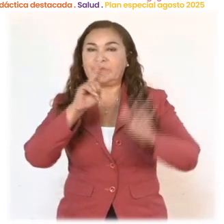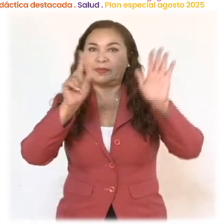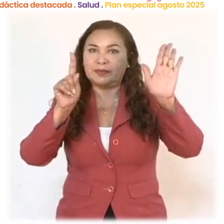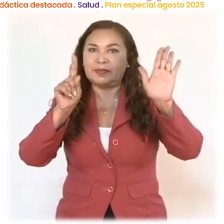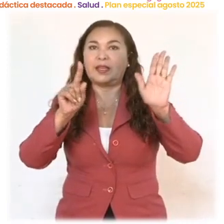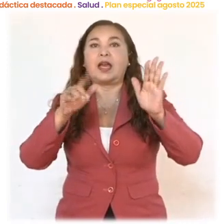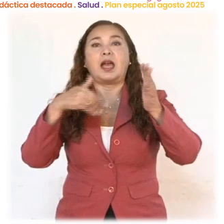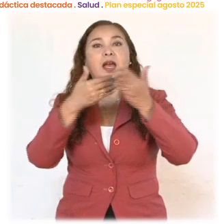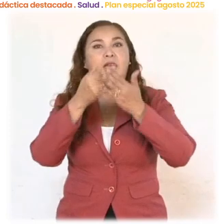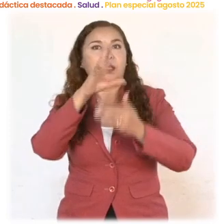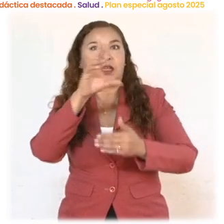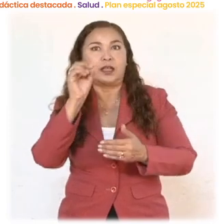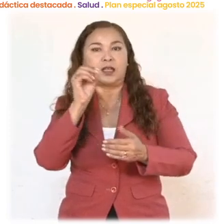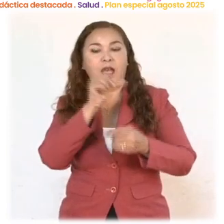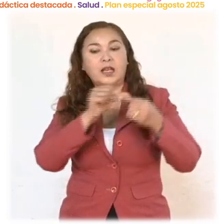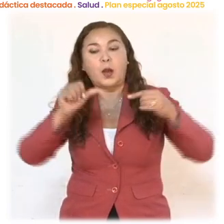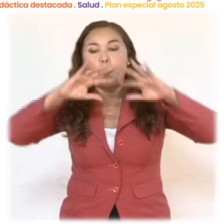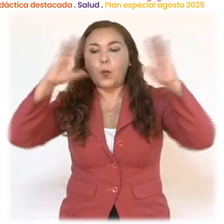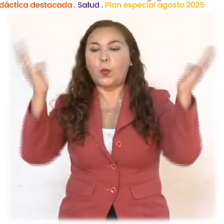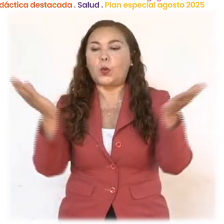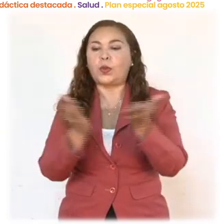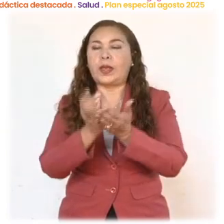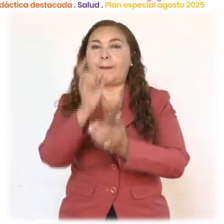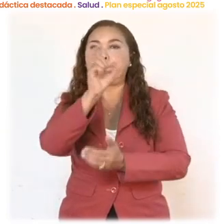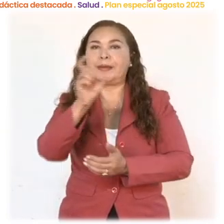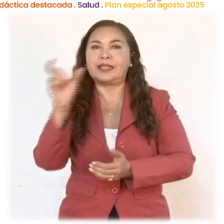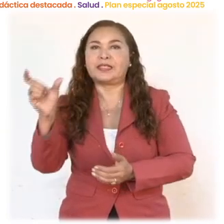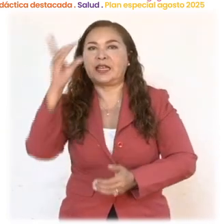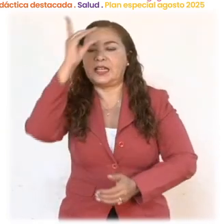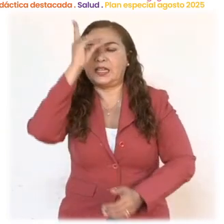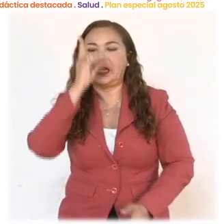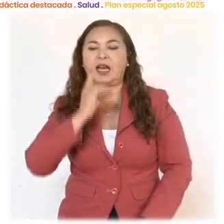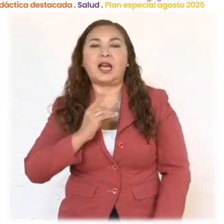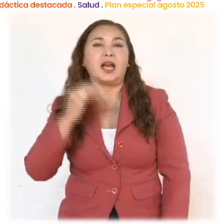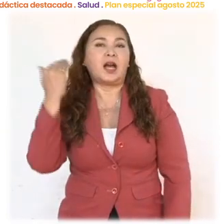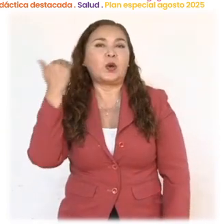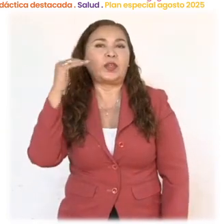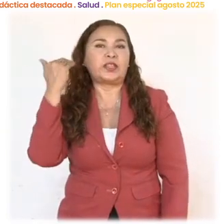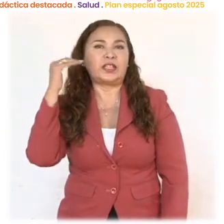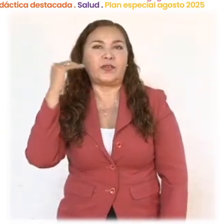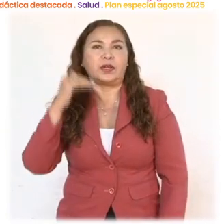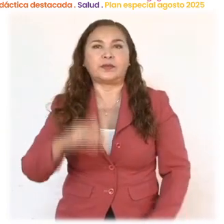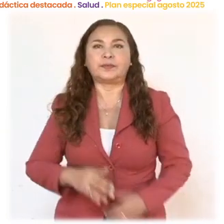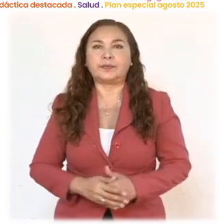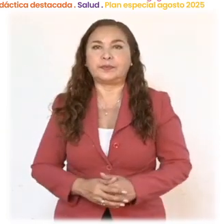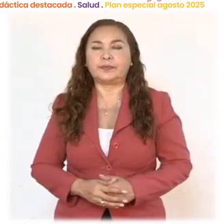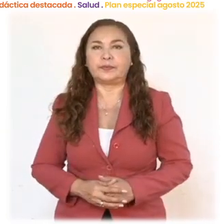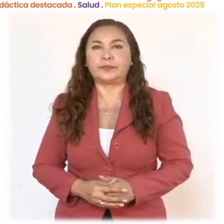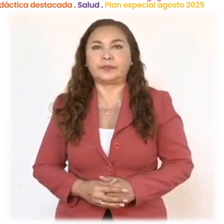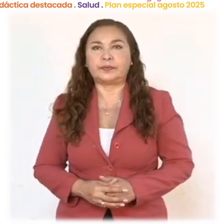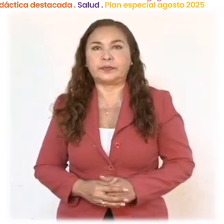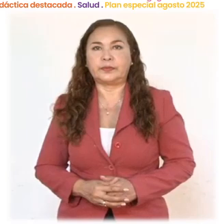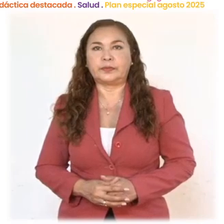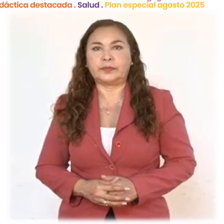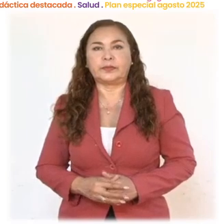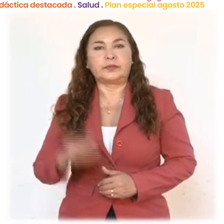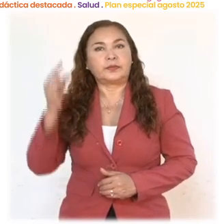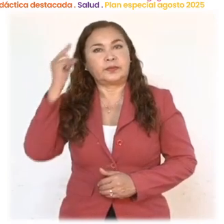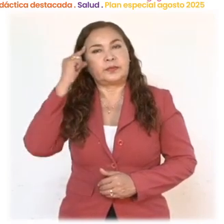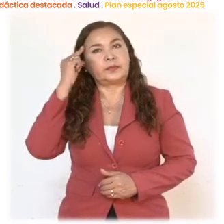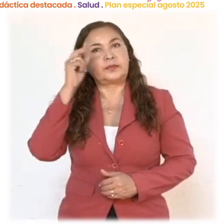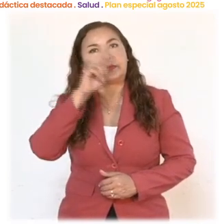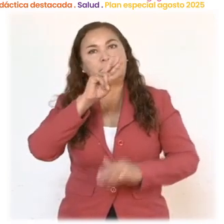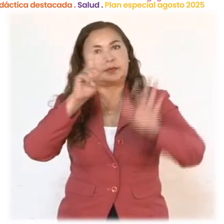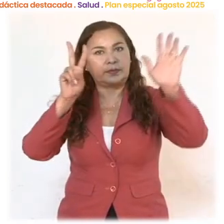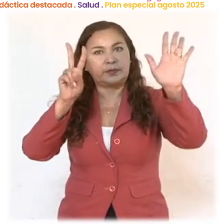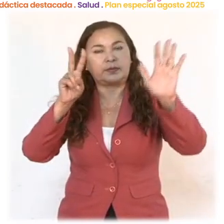26 al 30 semana mundial de las personas con discapacidad auditiva día